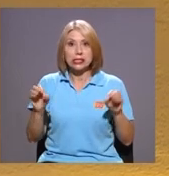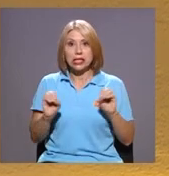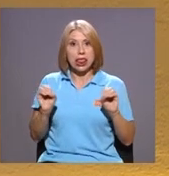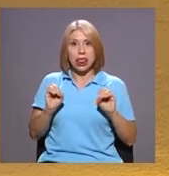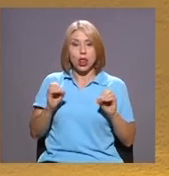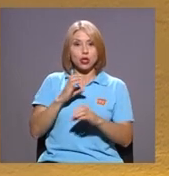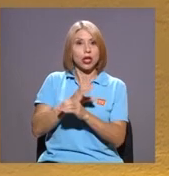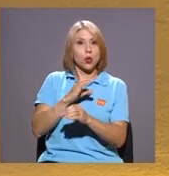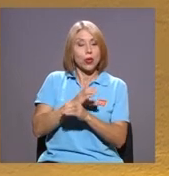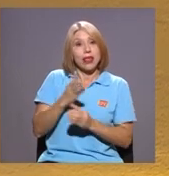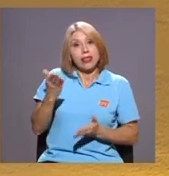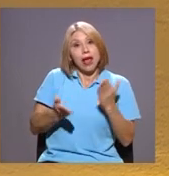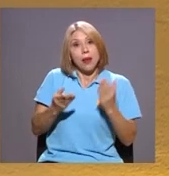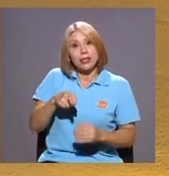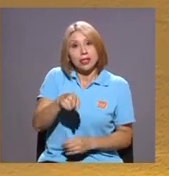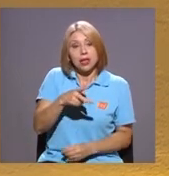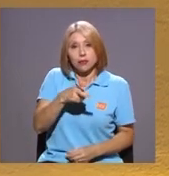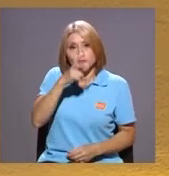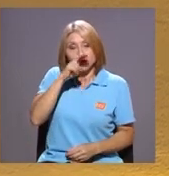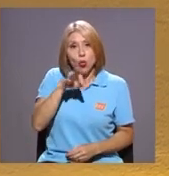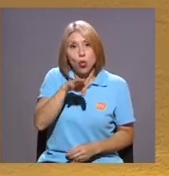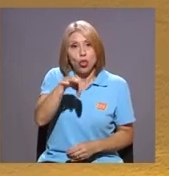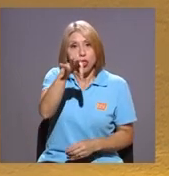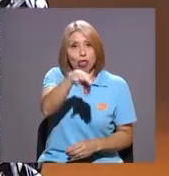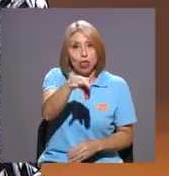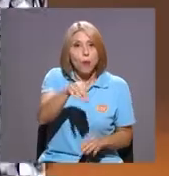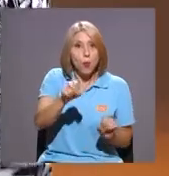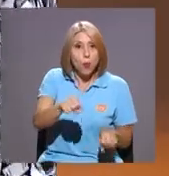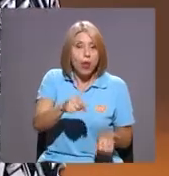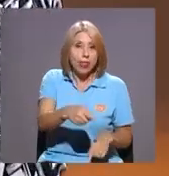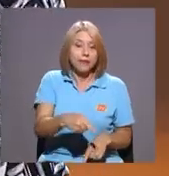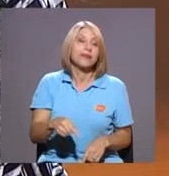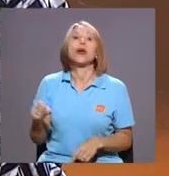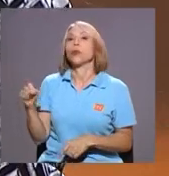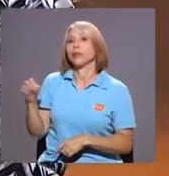pudo haber criaderos y podría haber. Pues sí,